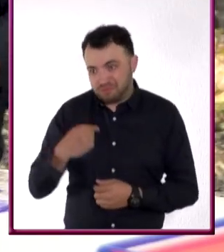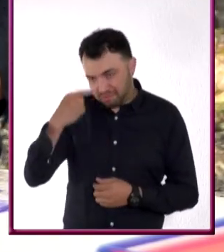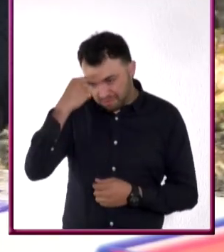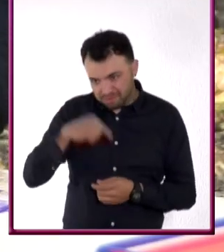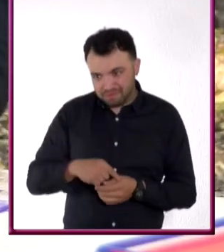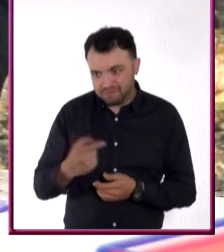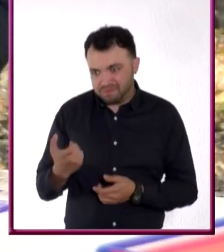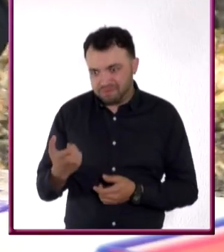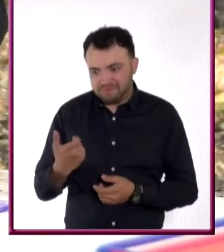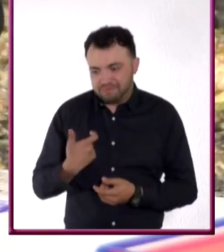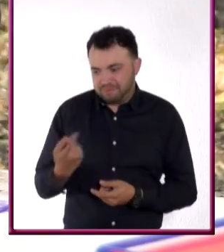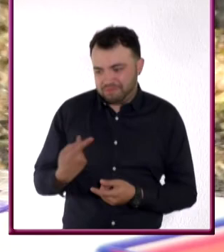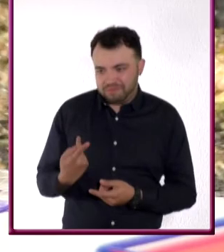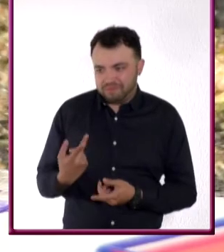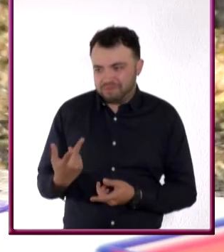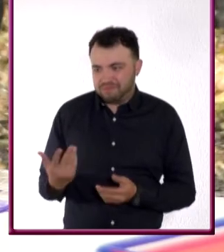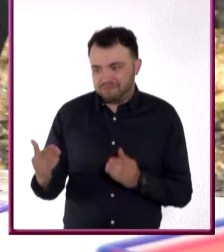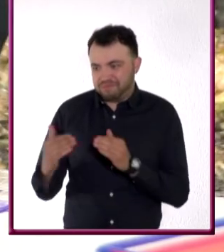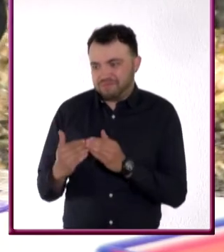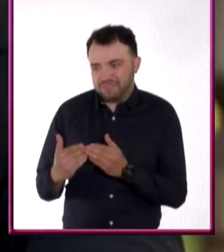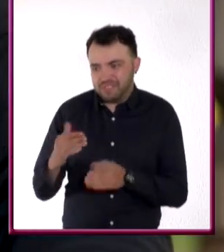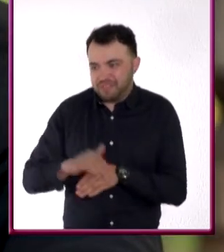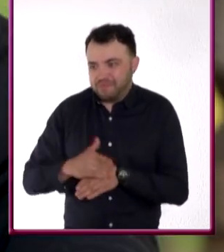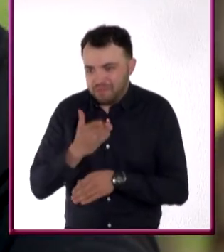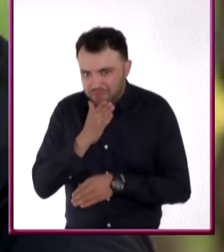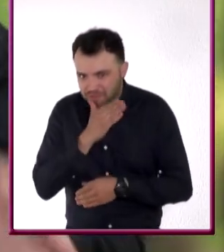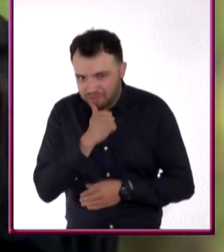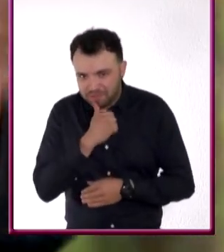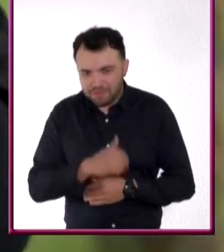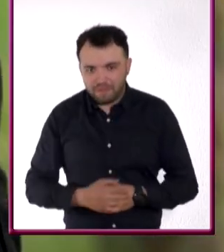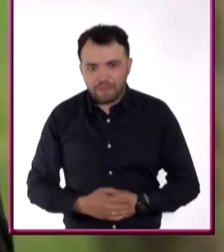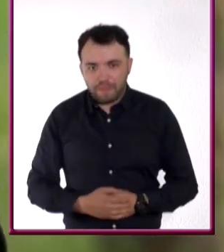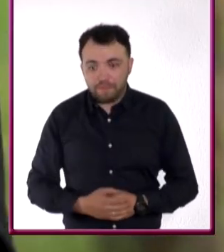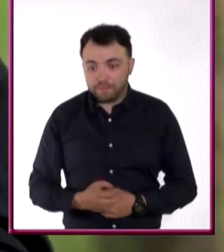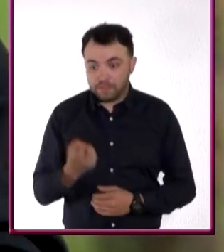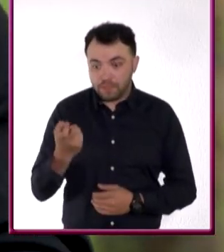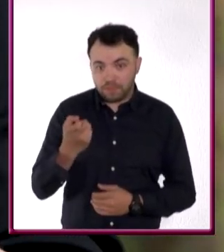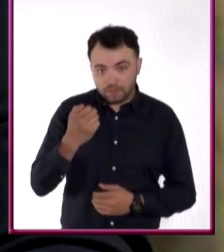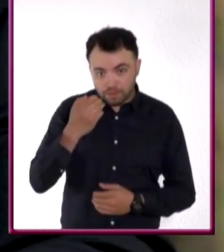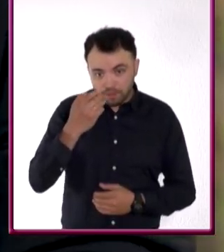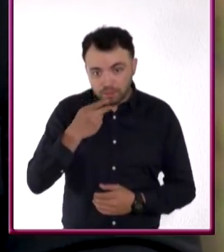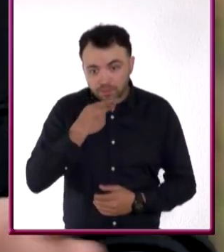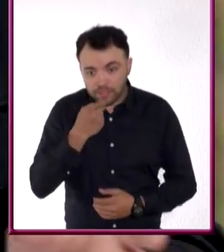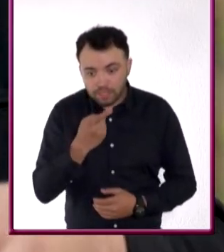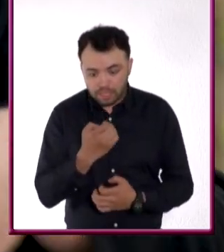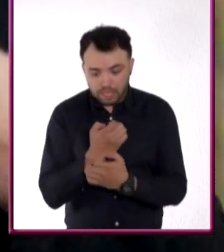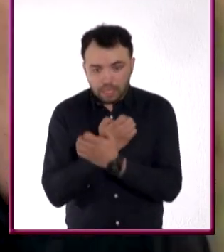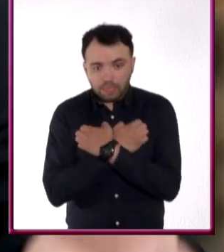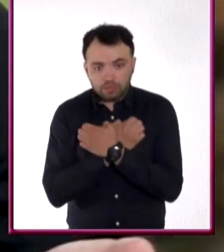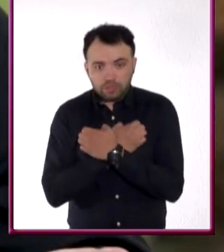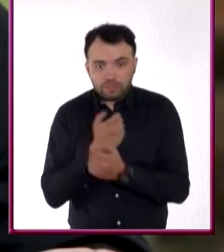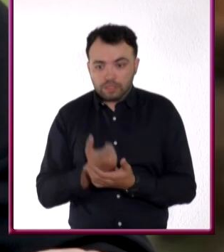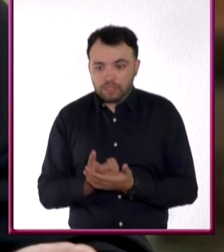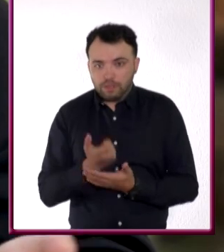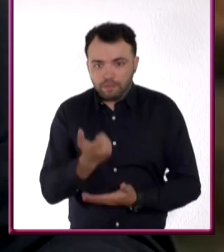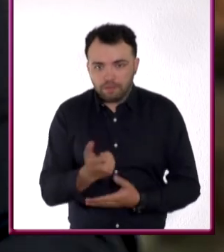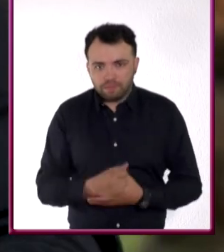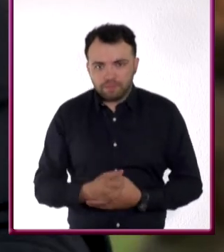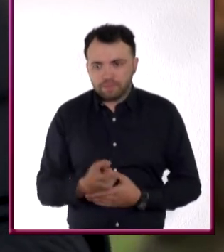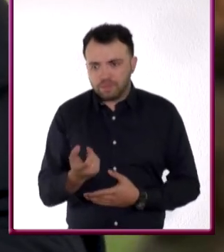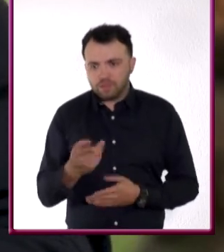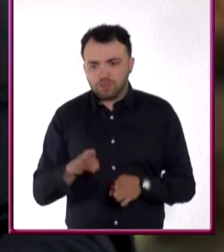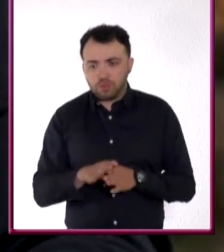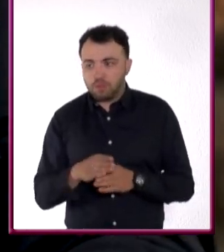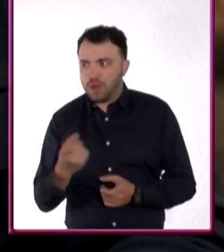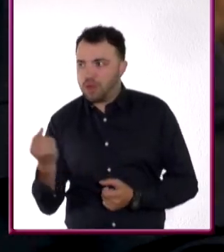amigos. Ay, qué dramas, Dimara. Mira, todo esto se llama educación financiera. Y si bien es complicado volverse millonario